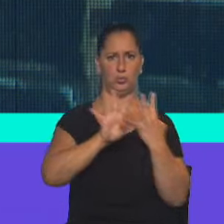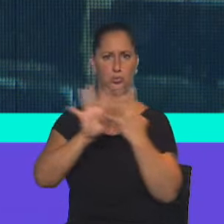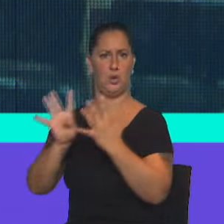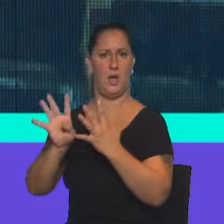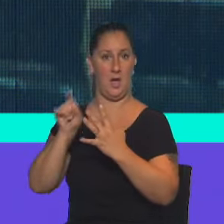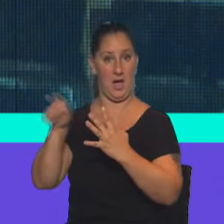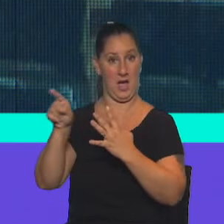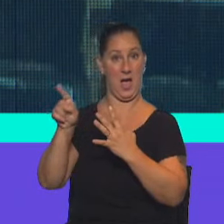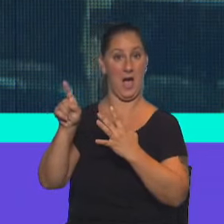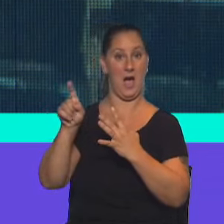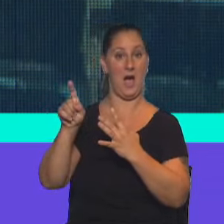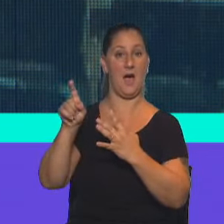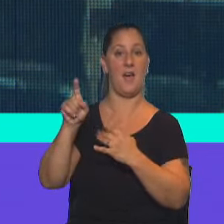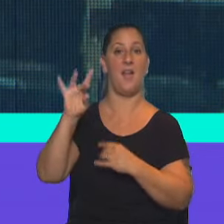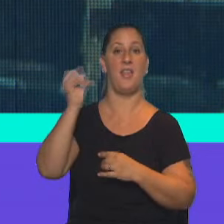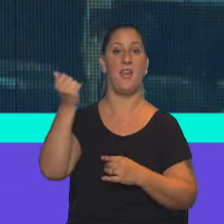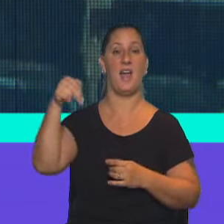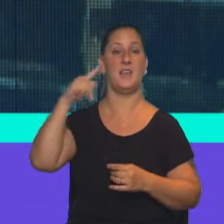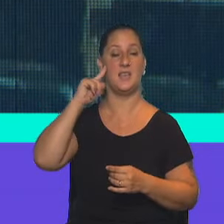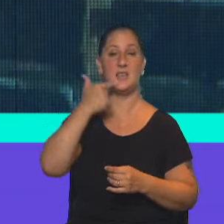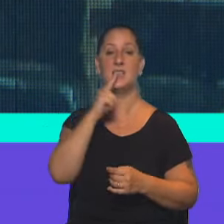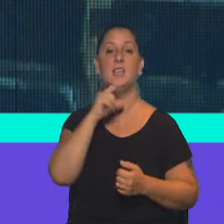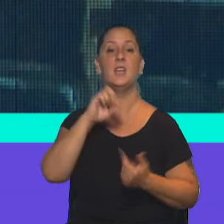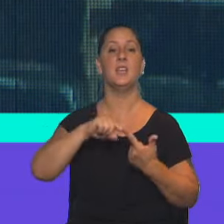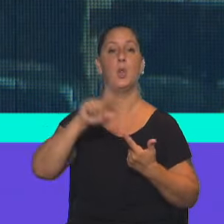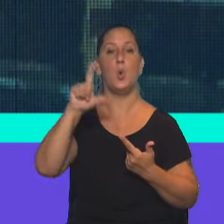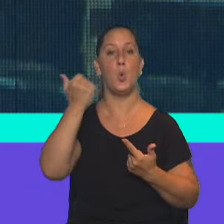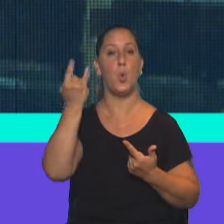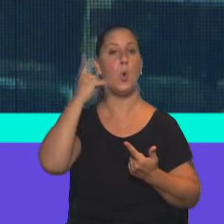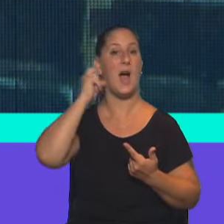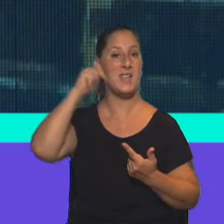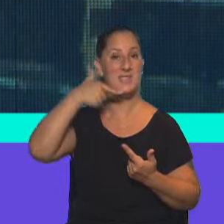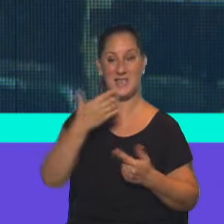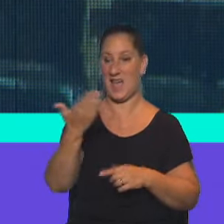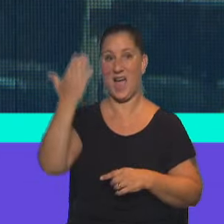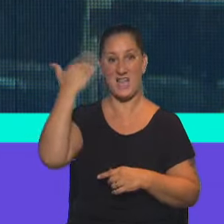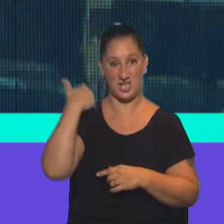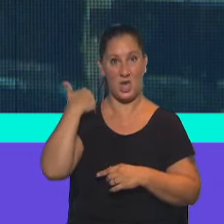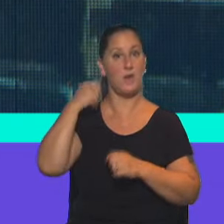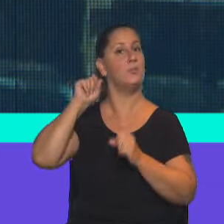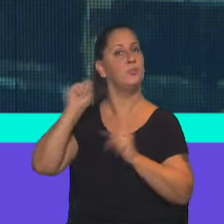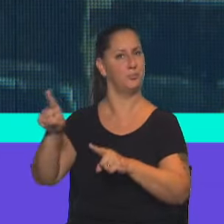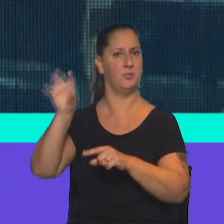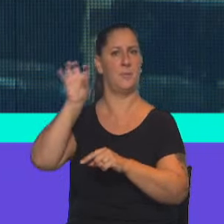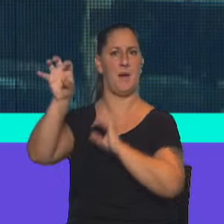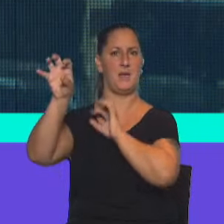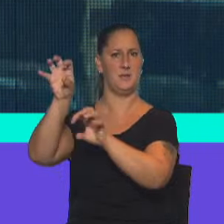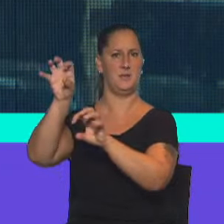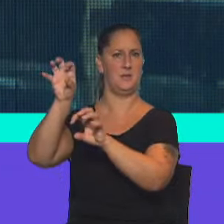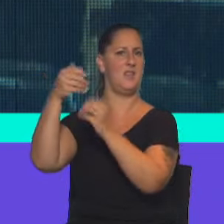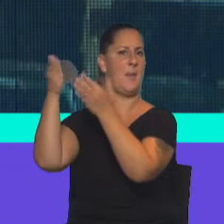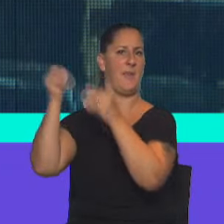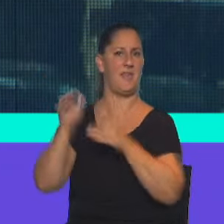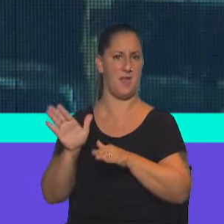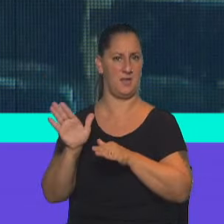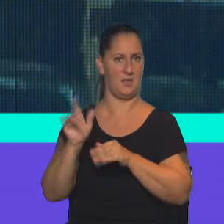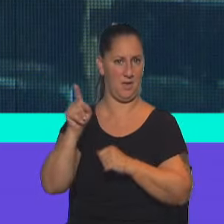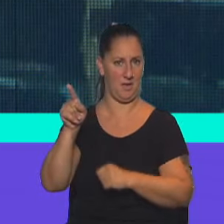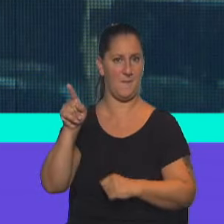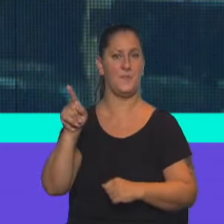tropas a la república popular de danielle y la república popular de lugansk desde ayer reconocidas como países independientes por rusia esto